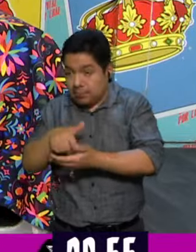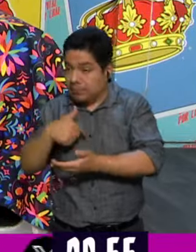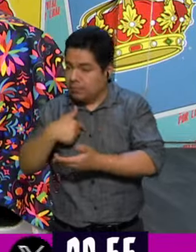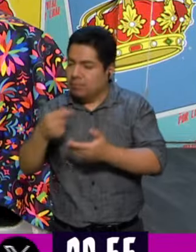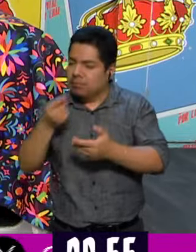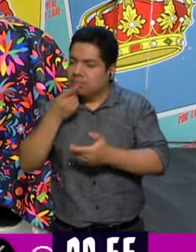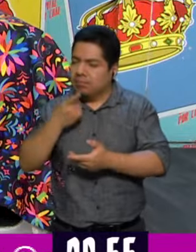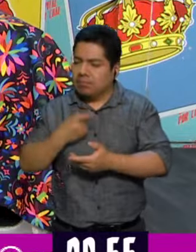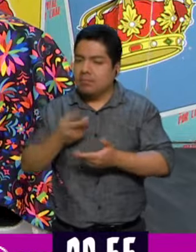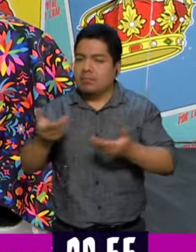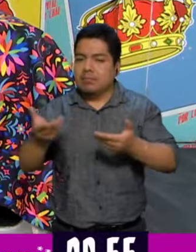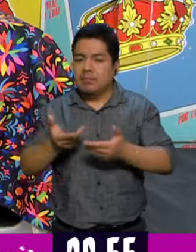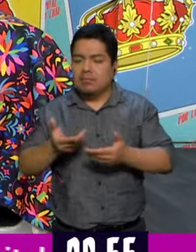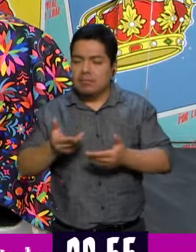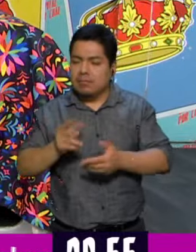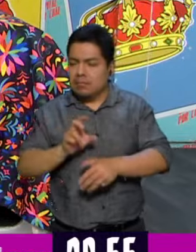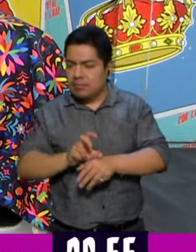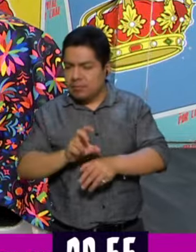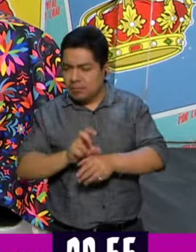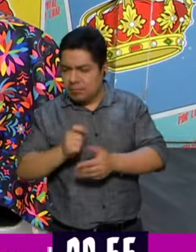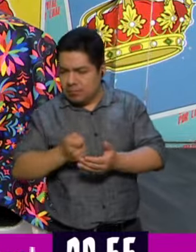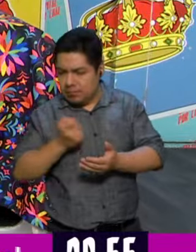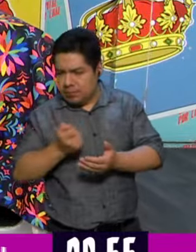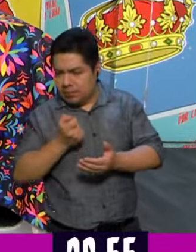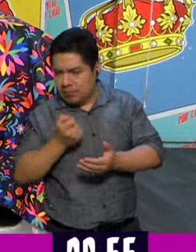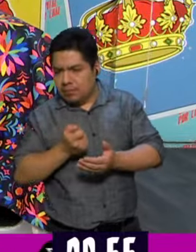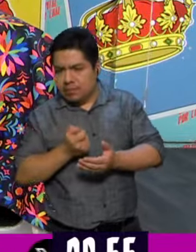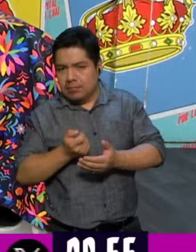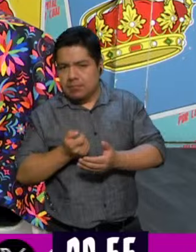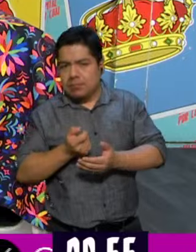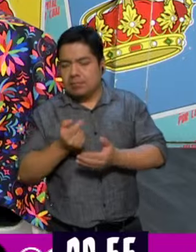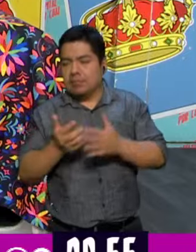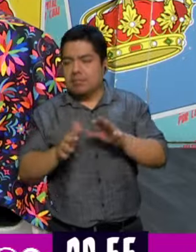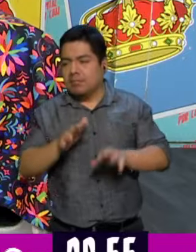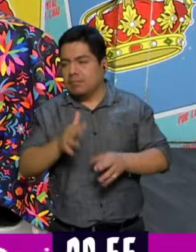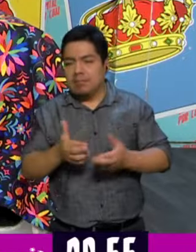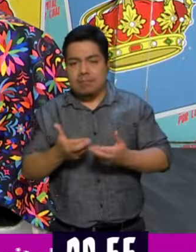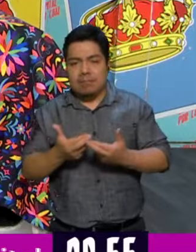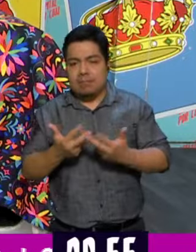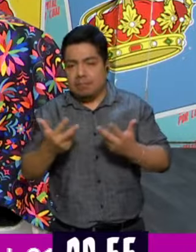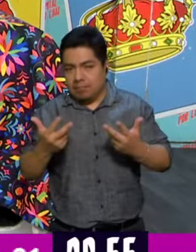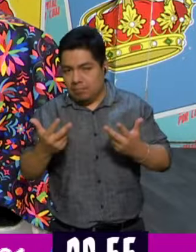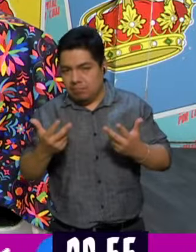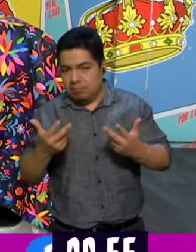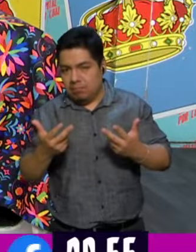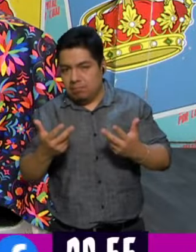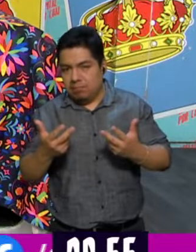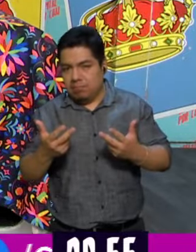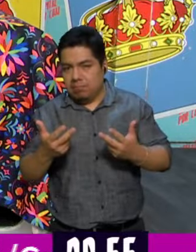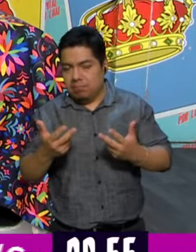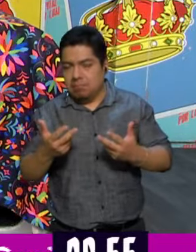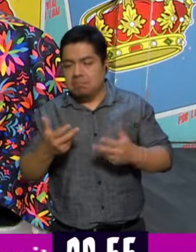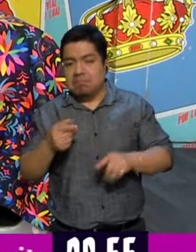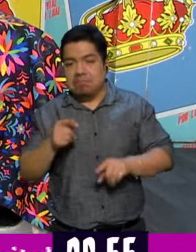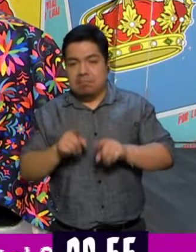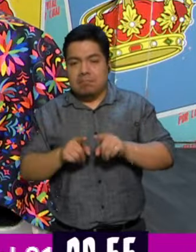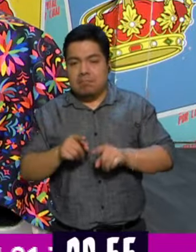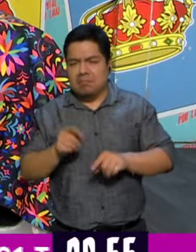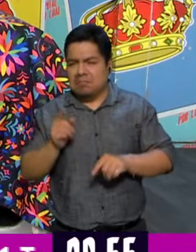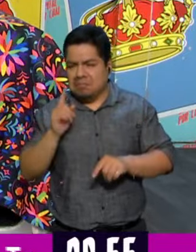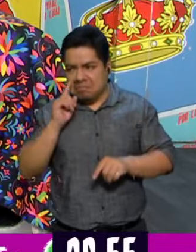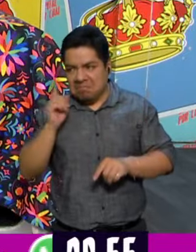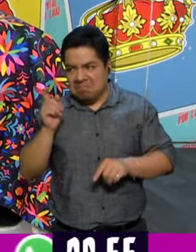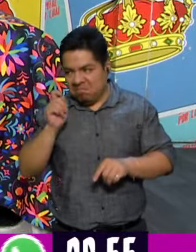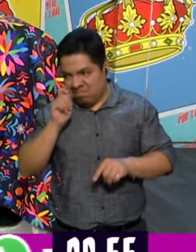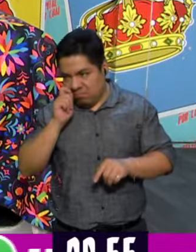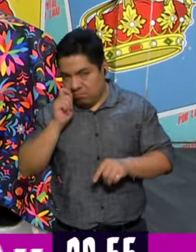lo hago. ¿Qué tal eres para batir los huevos? Uy, soy bastante. ¿Qué tal eres? Luego los rompo, pero sí soy. ¿Sí? Creo. Me han dicho, me han dicho. No sé qué se metió,